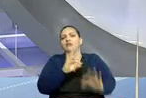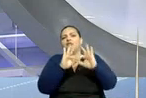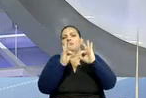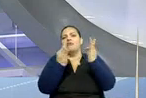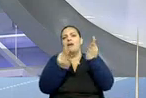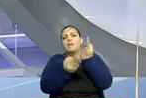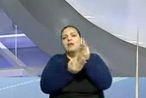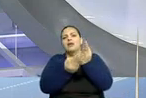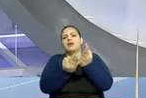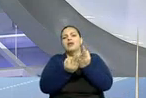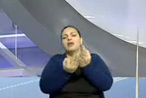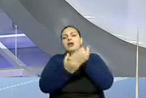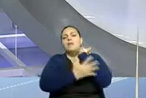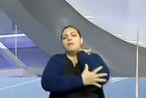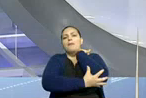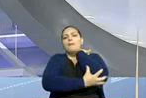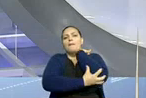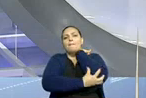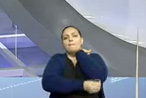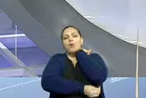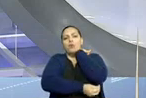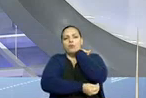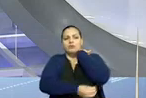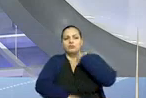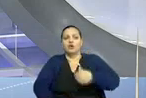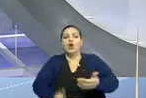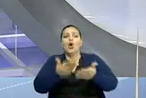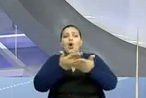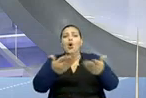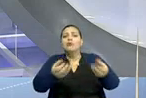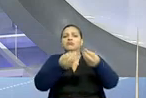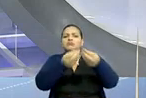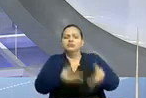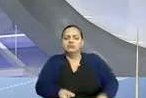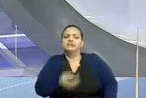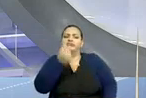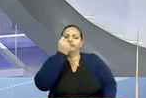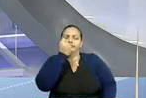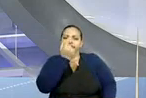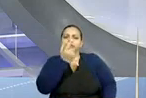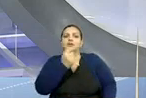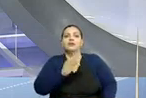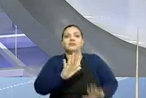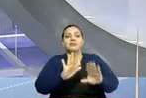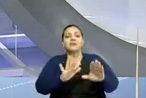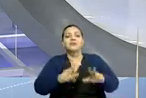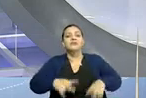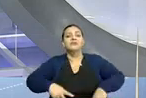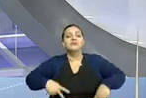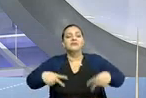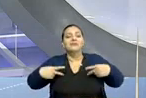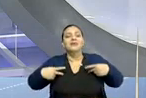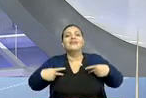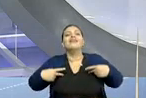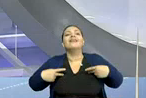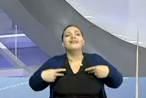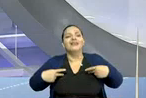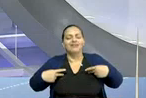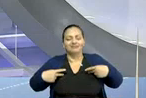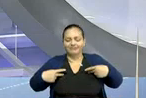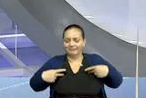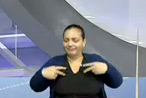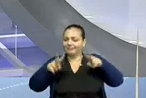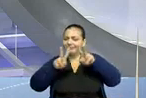grande. Pero una desgracia, digamos, con felicidad, porque recuperaron la vida. Están vivos y con la vida se puede lograr mucho